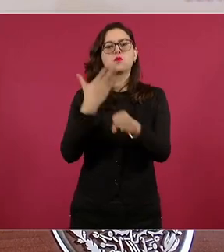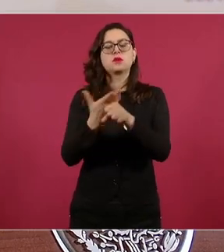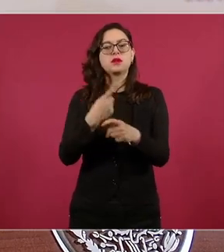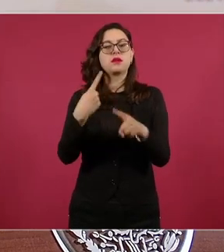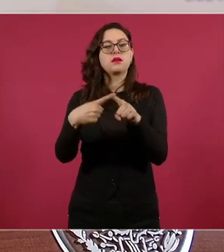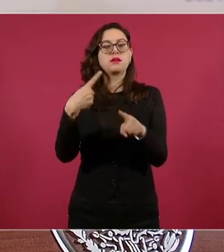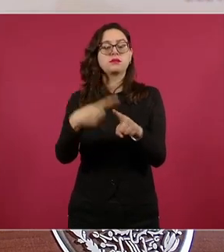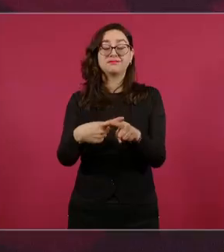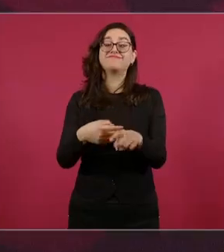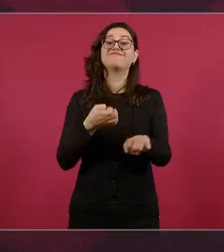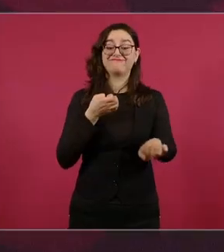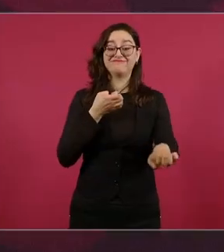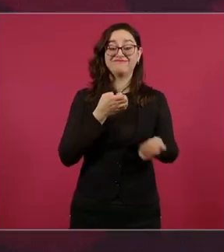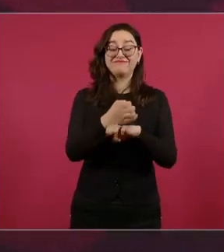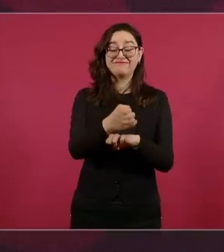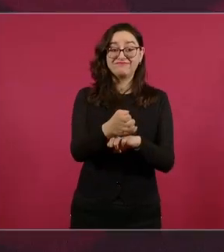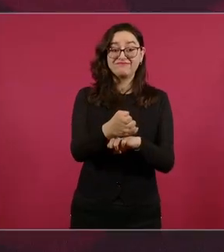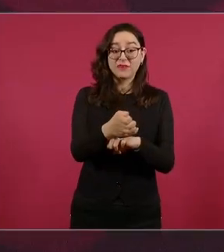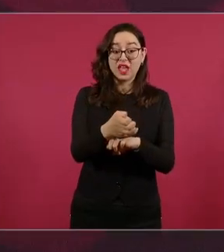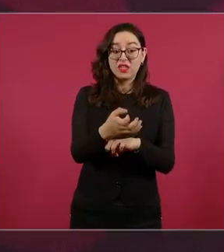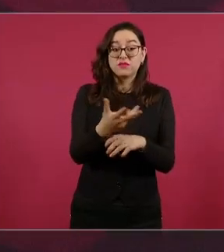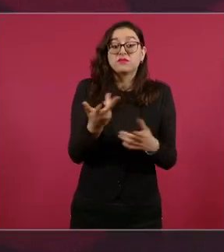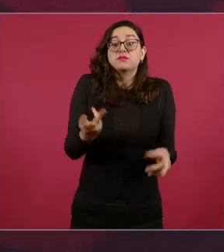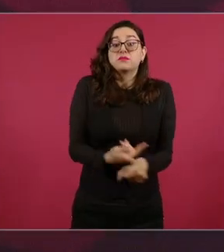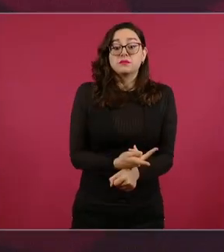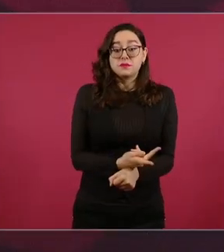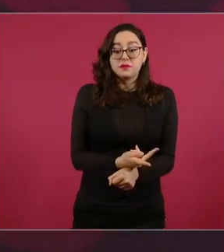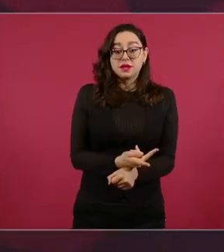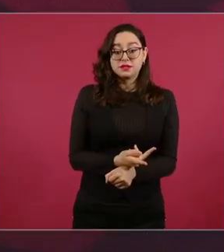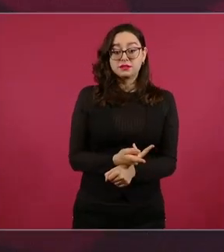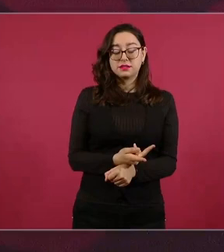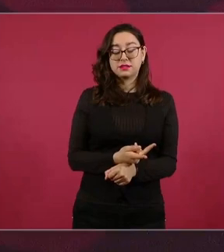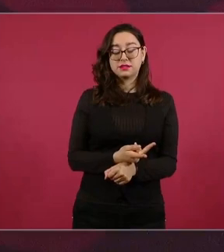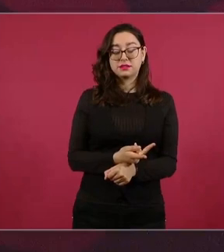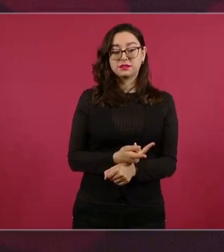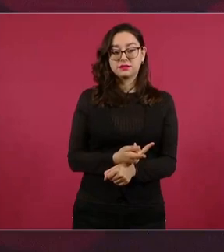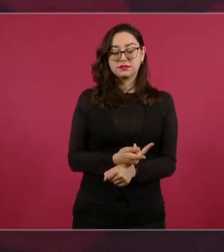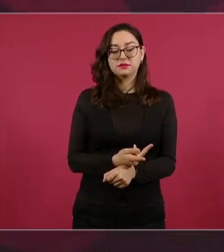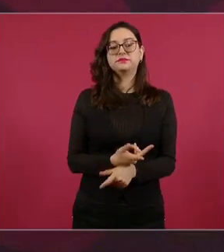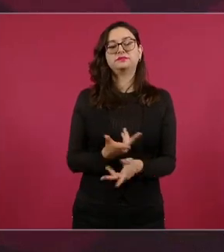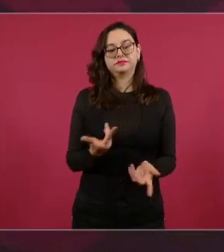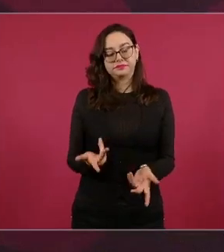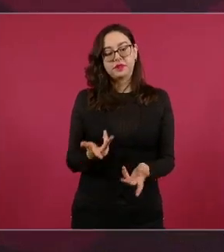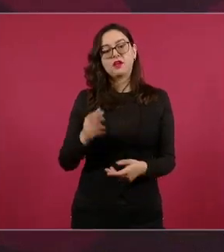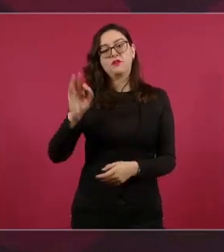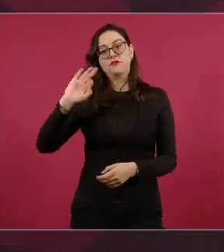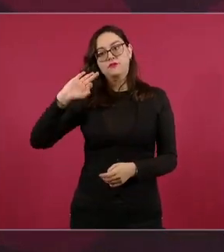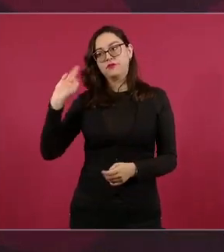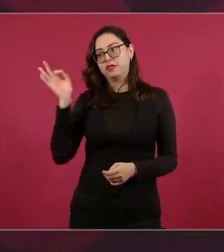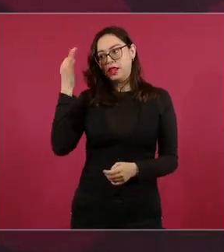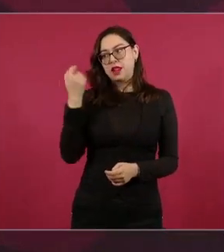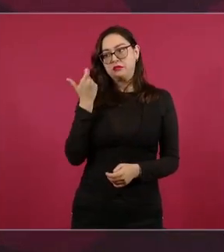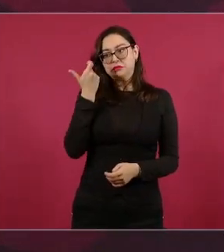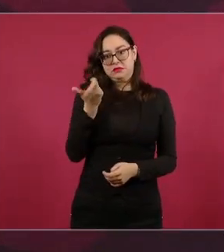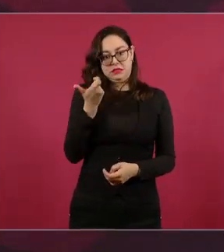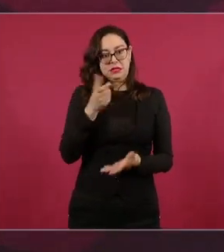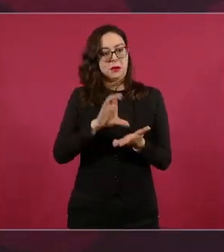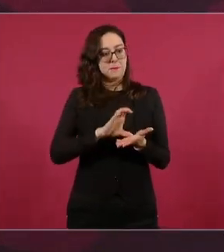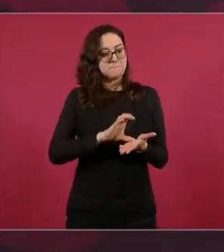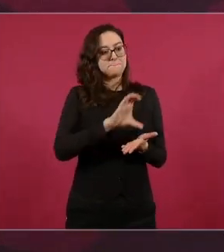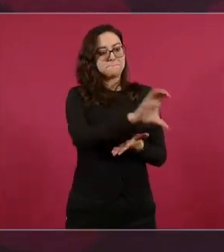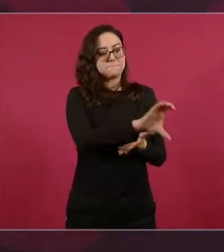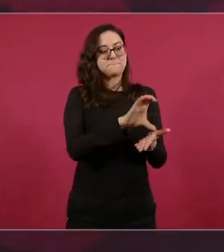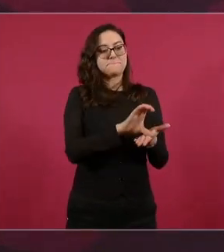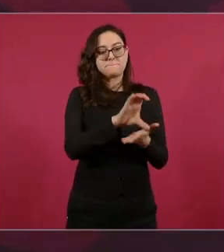¿Qué sucedía? Bueno, se enviaban los fondos, se transferían los recursos